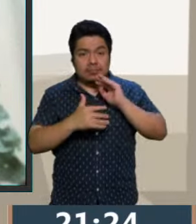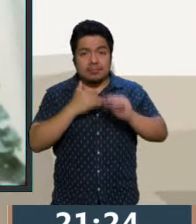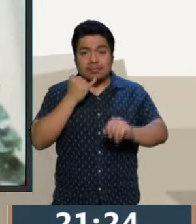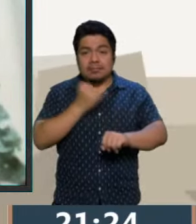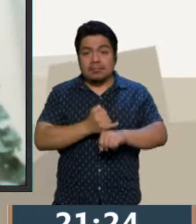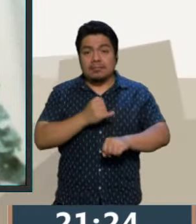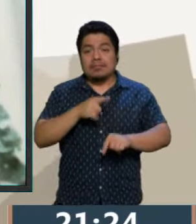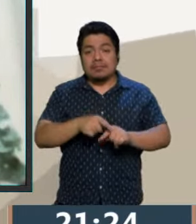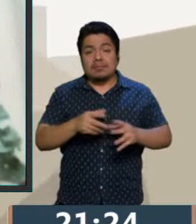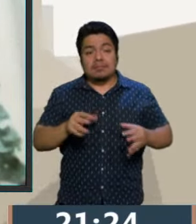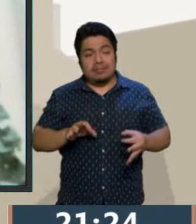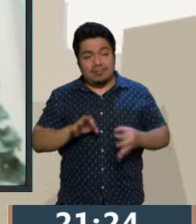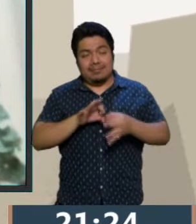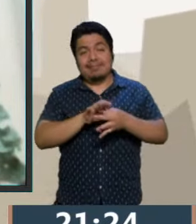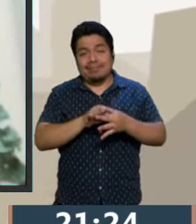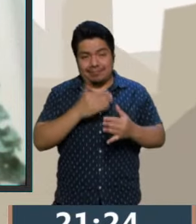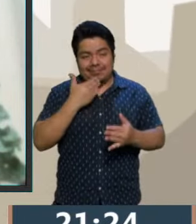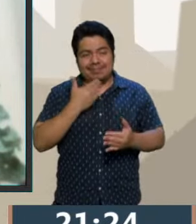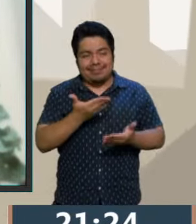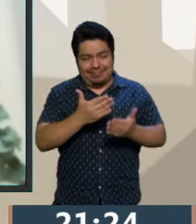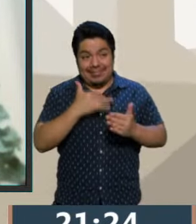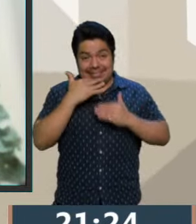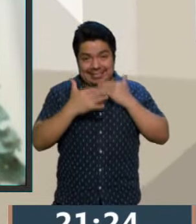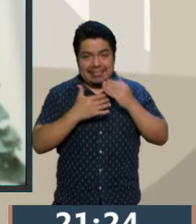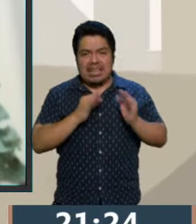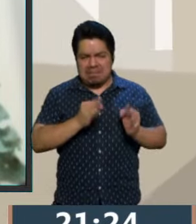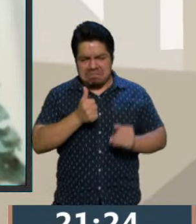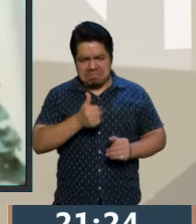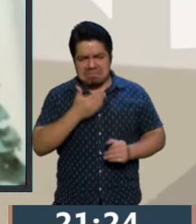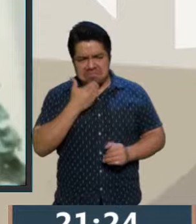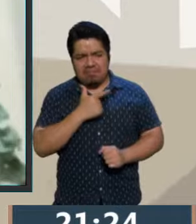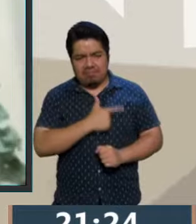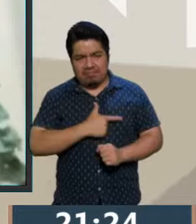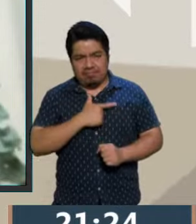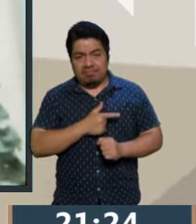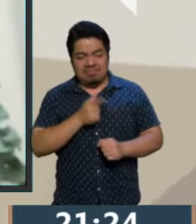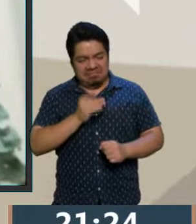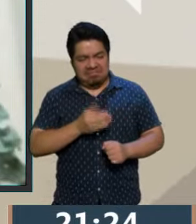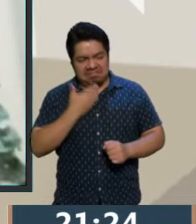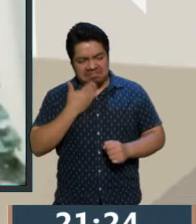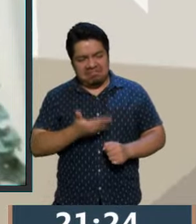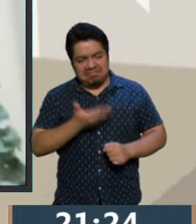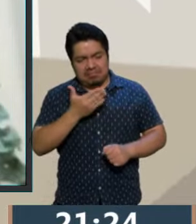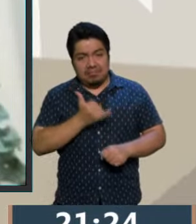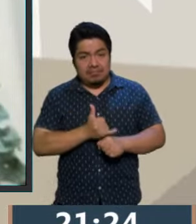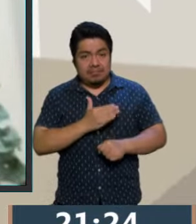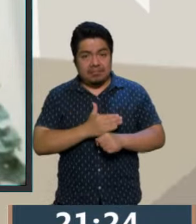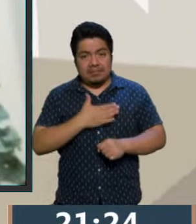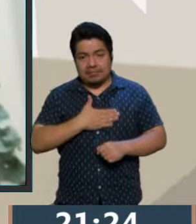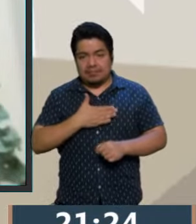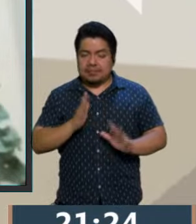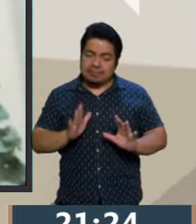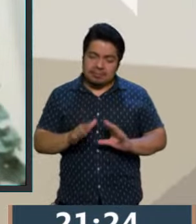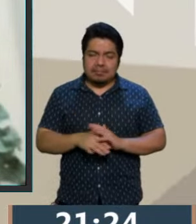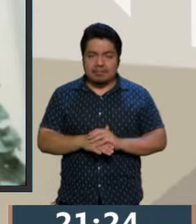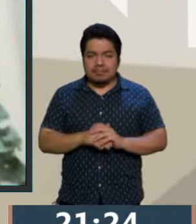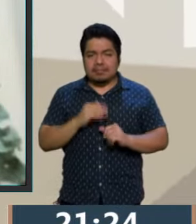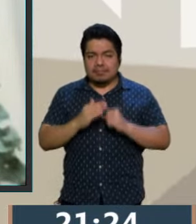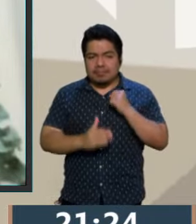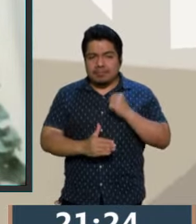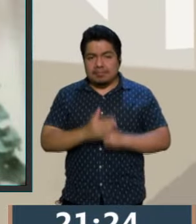es Mexicanos a favor de la corrupción y a favor de la impunidad. Me parece a mí, Braulio, sobre todo